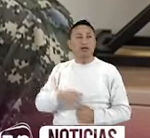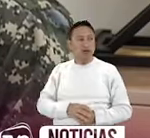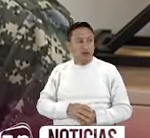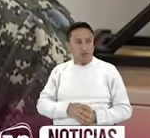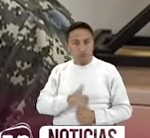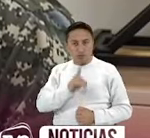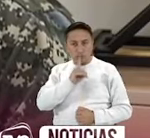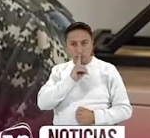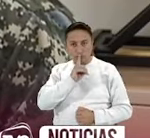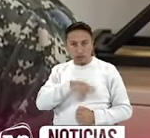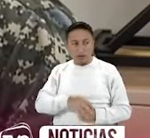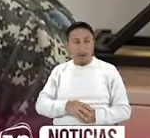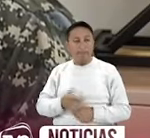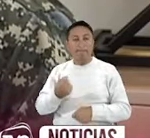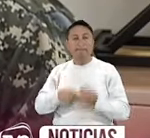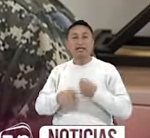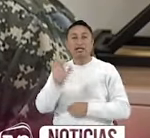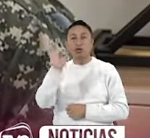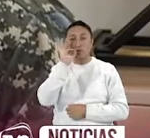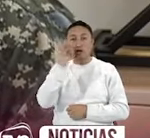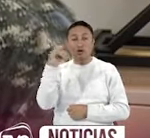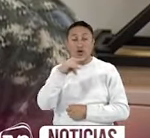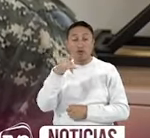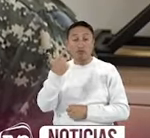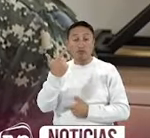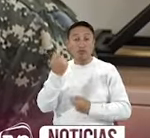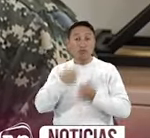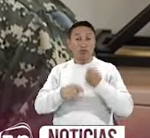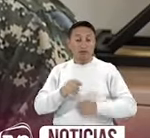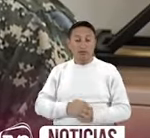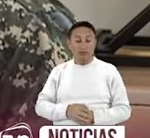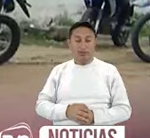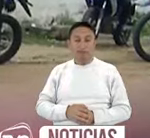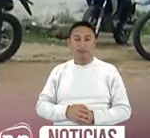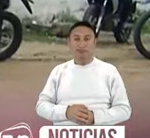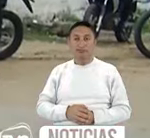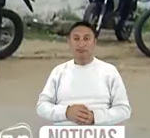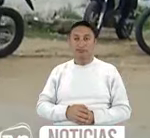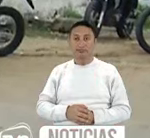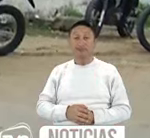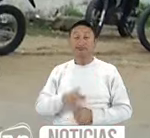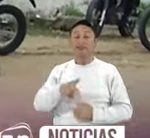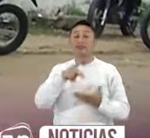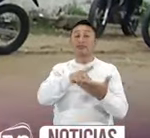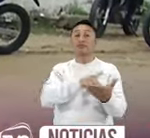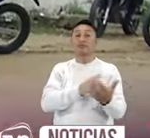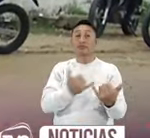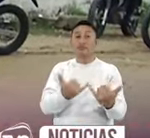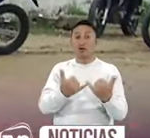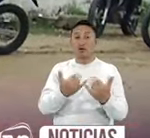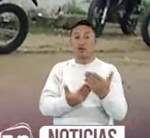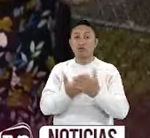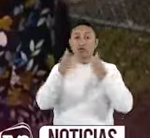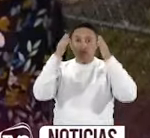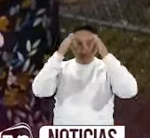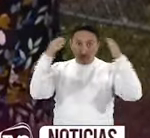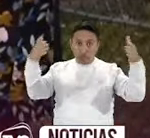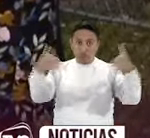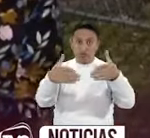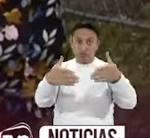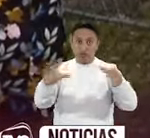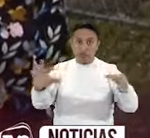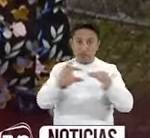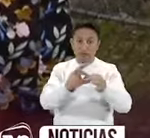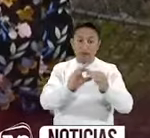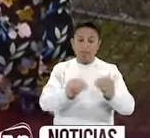droga, venta de armas inclusive, para sacarlas del mercado. El programa actual tiene un nuevo enfoque, vinculado a más actores de la